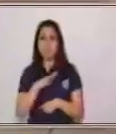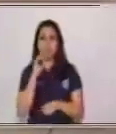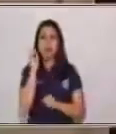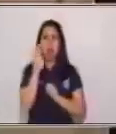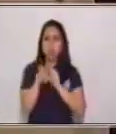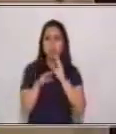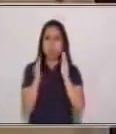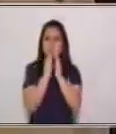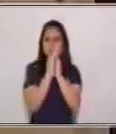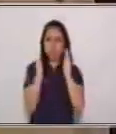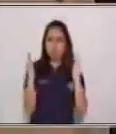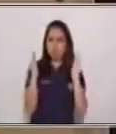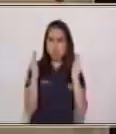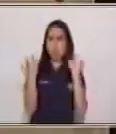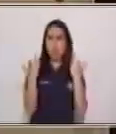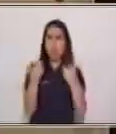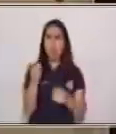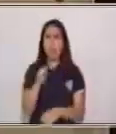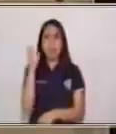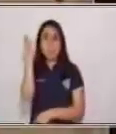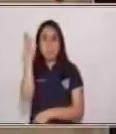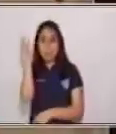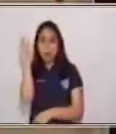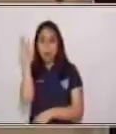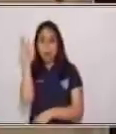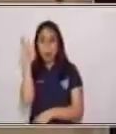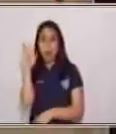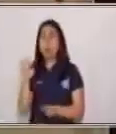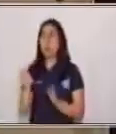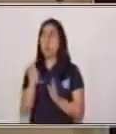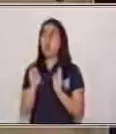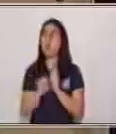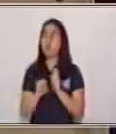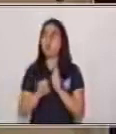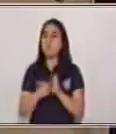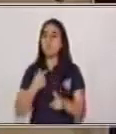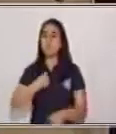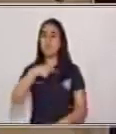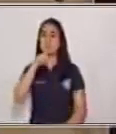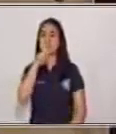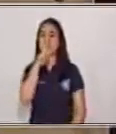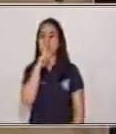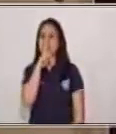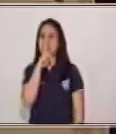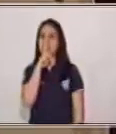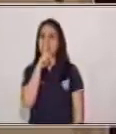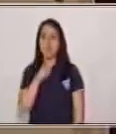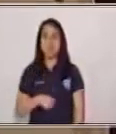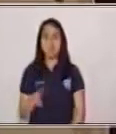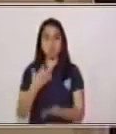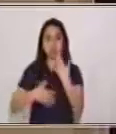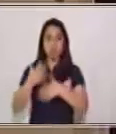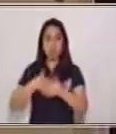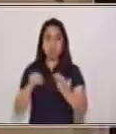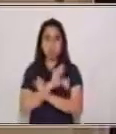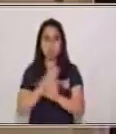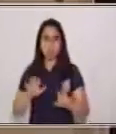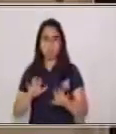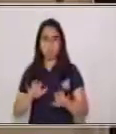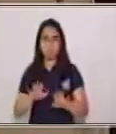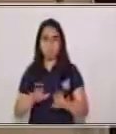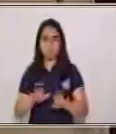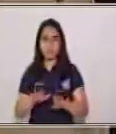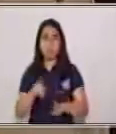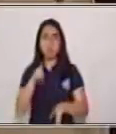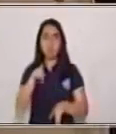que haré silencio, y cuando haga silencio quiero que cierres tus ojos y escuches el silencio y lo